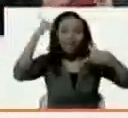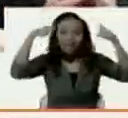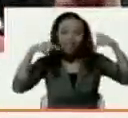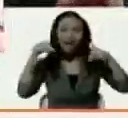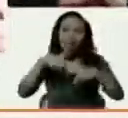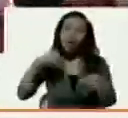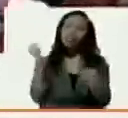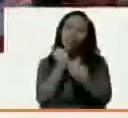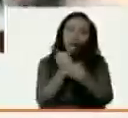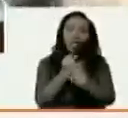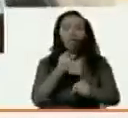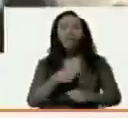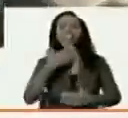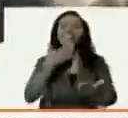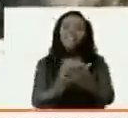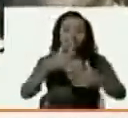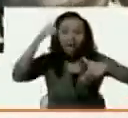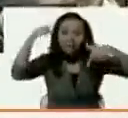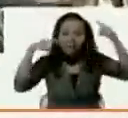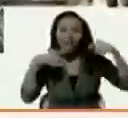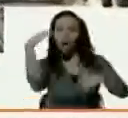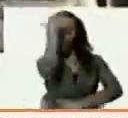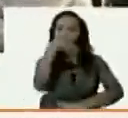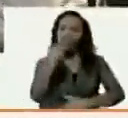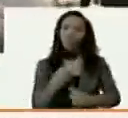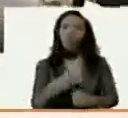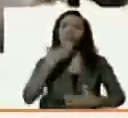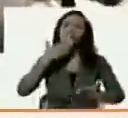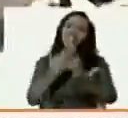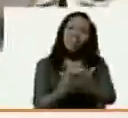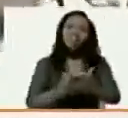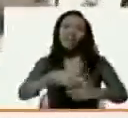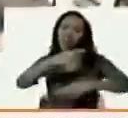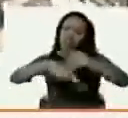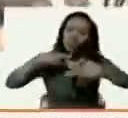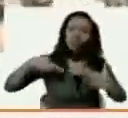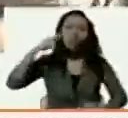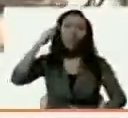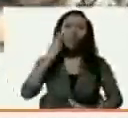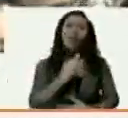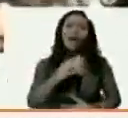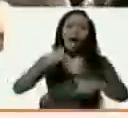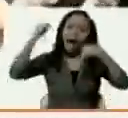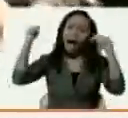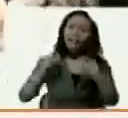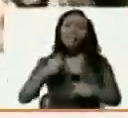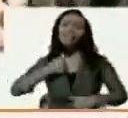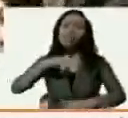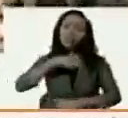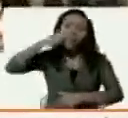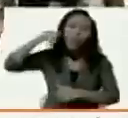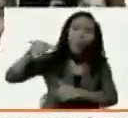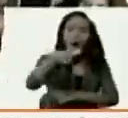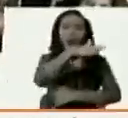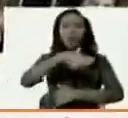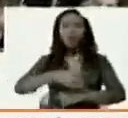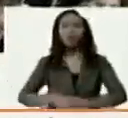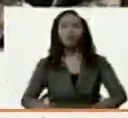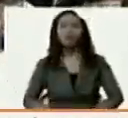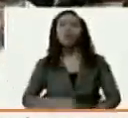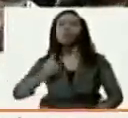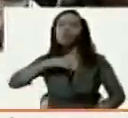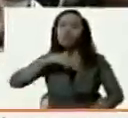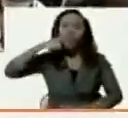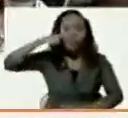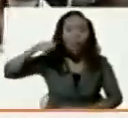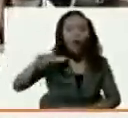trabajadores. Gracias Hugo Chávez, aquí está la juventud. Gracias a la revolución bolivariana, aquí está nuestro pueblo. Nuestro